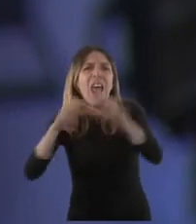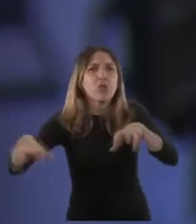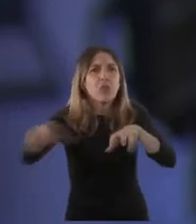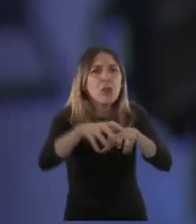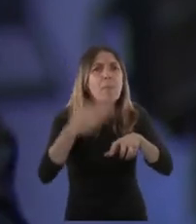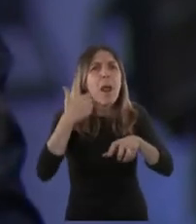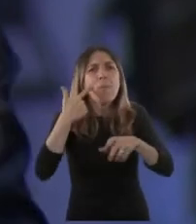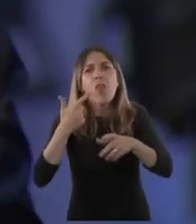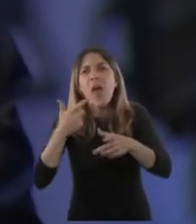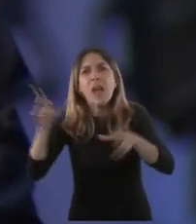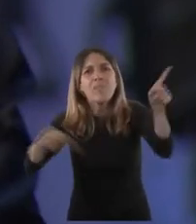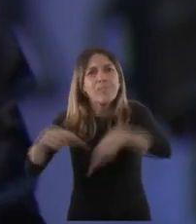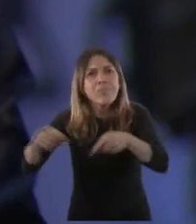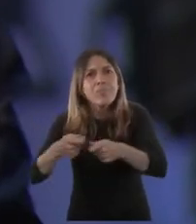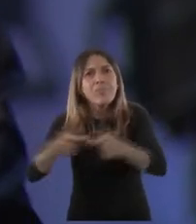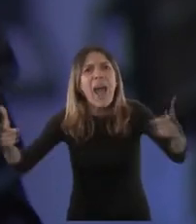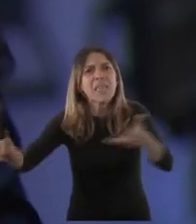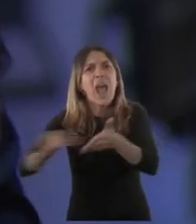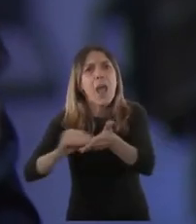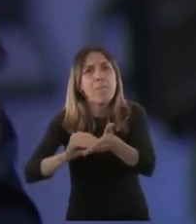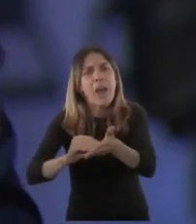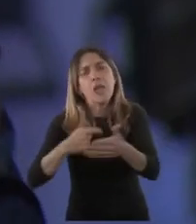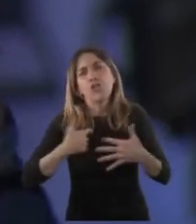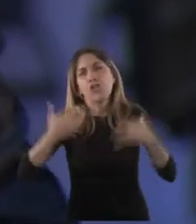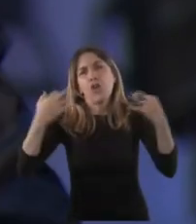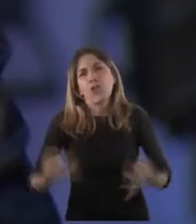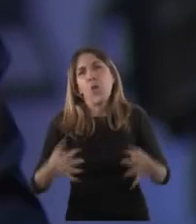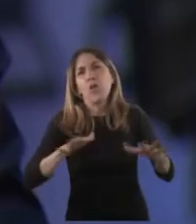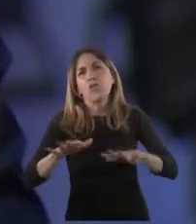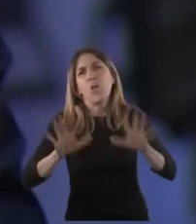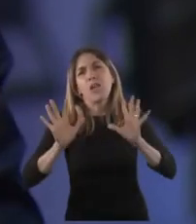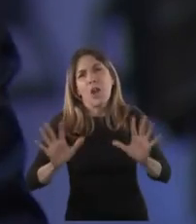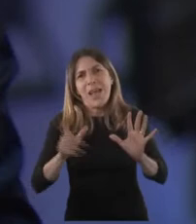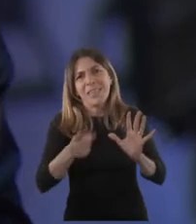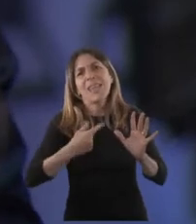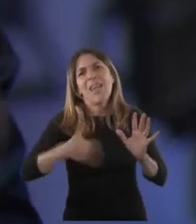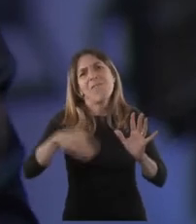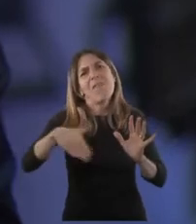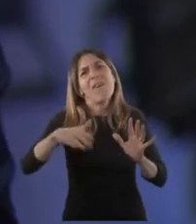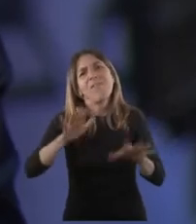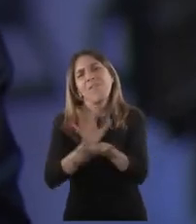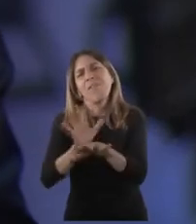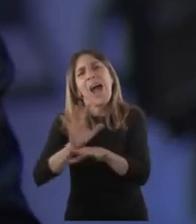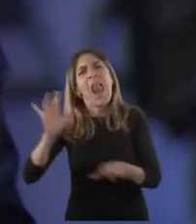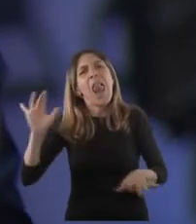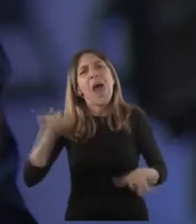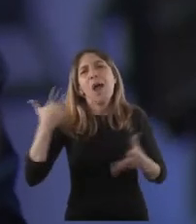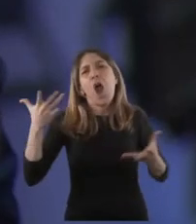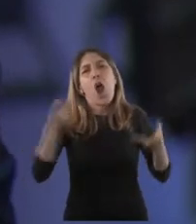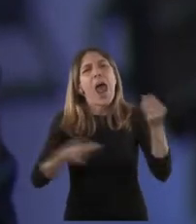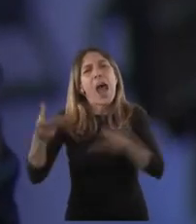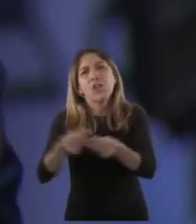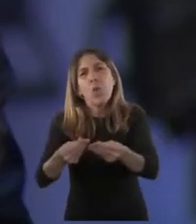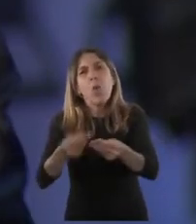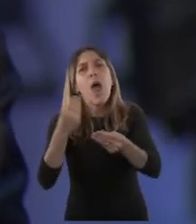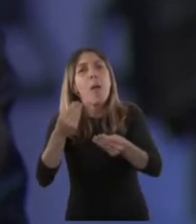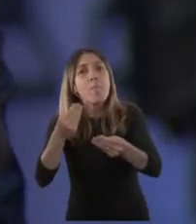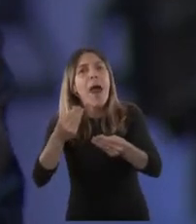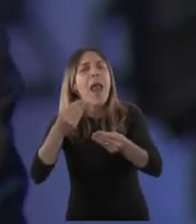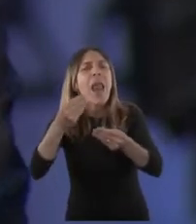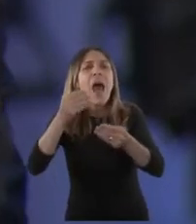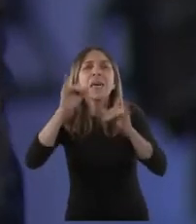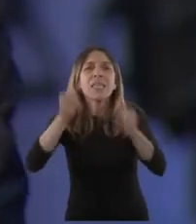generar empleo, estoy seguro que en estas situaciones vamos a encontrar los mejores aportes para dar esa señal de una